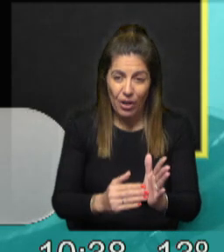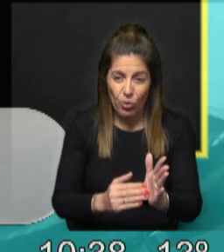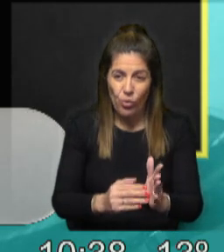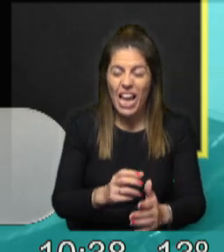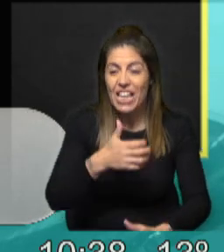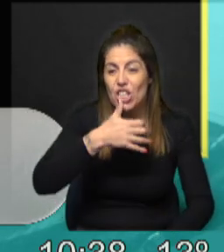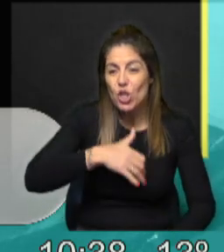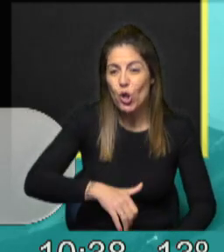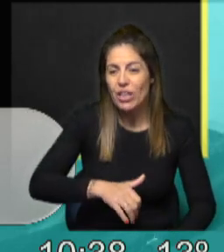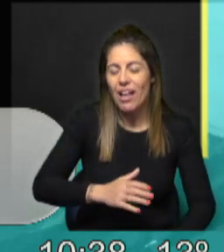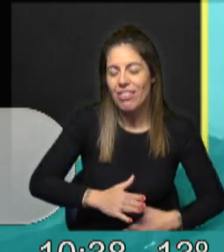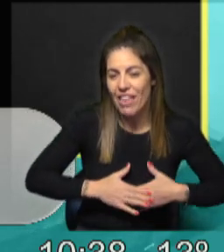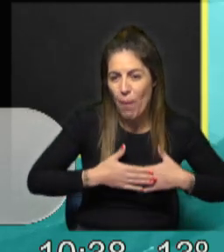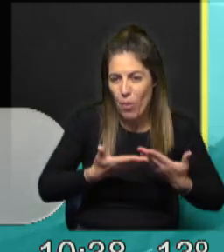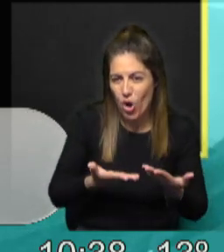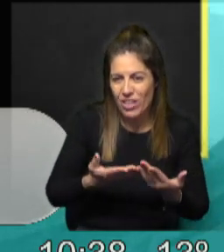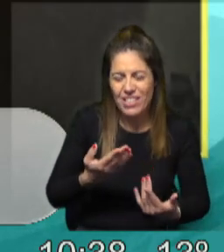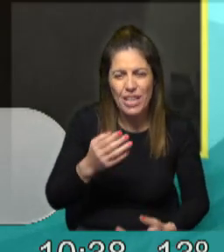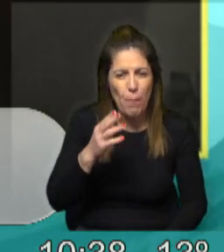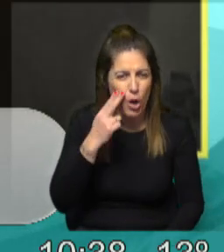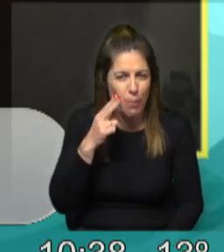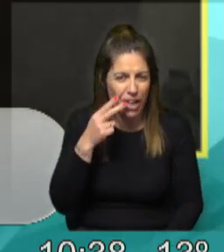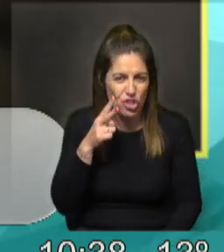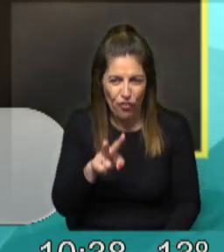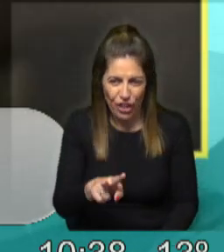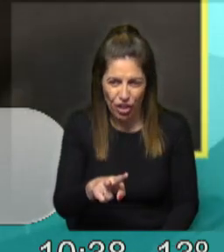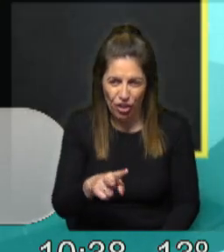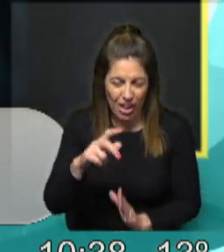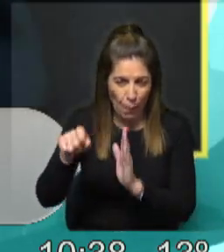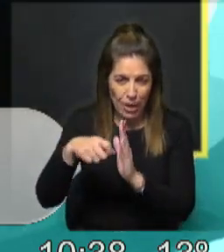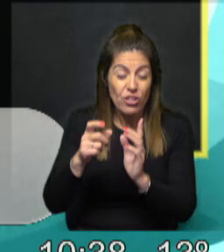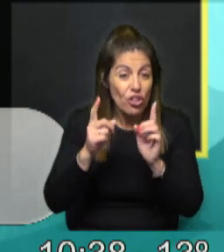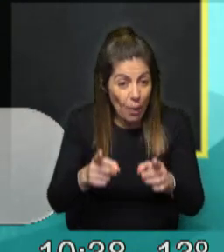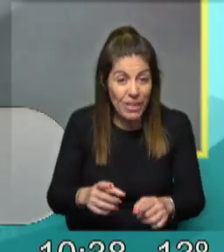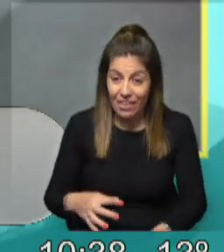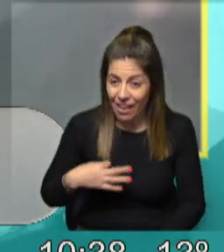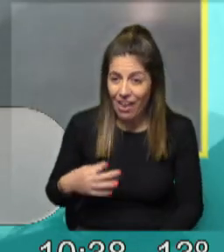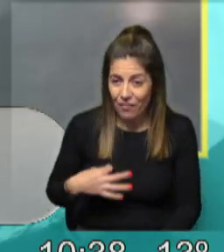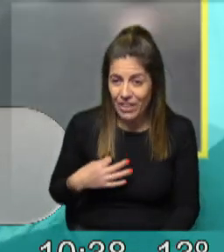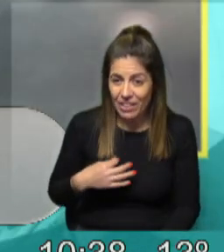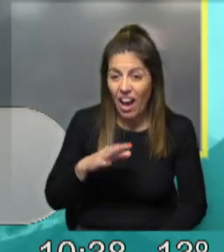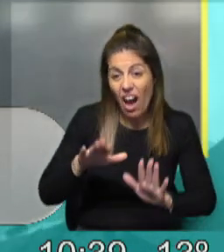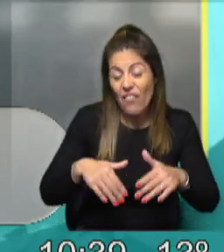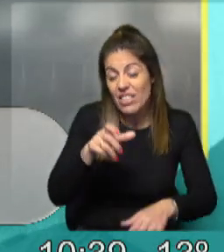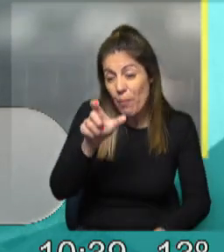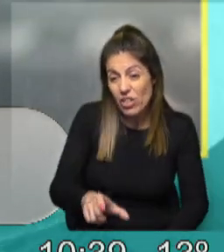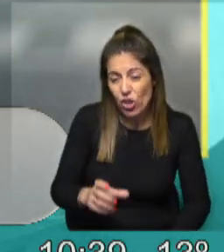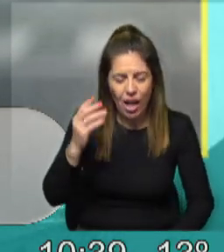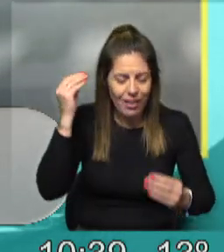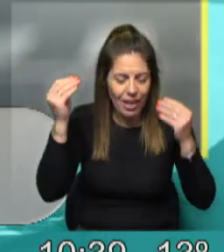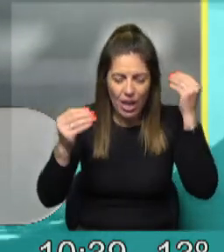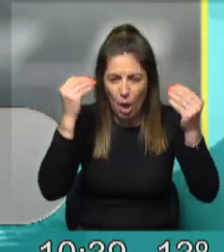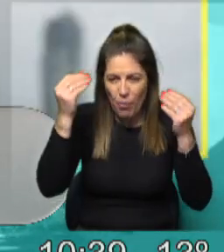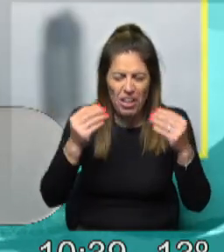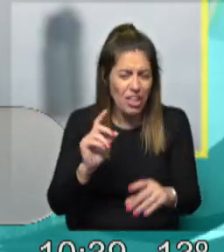es el problema que yo le veo a la película. Eso pasa, perdón, eso pasa también en la vida. Lógico. Muchas personas que están enamoradas y